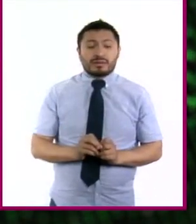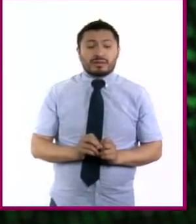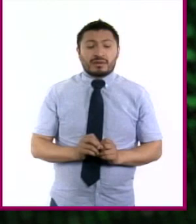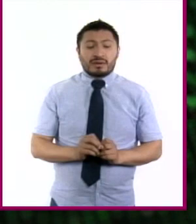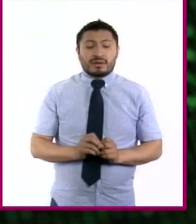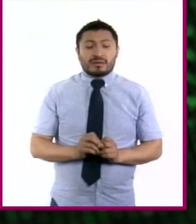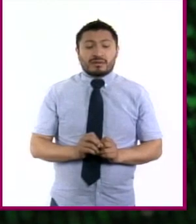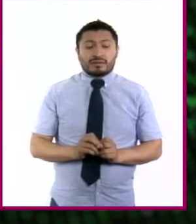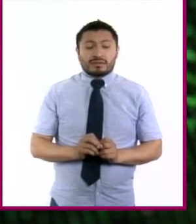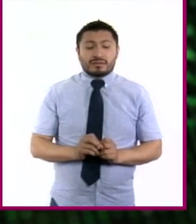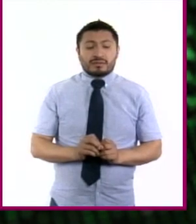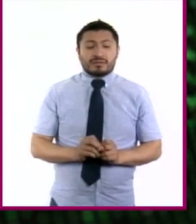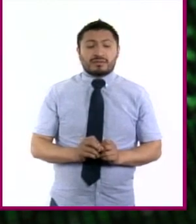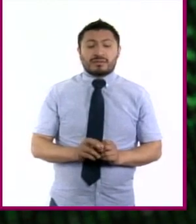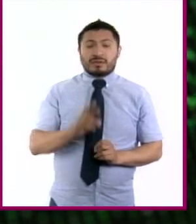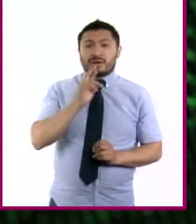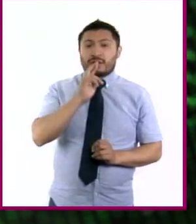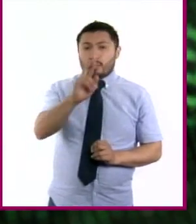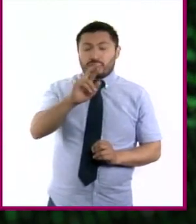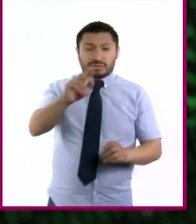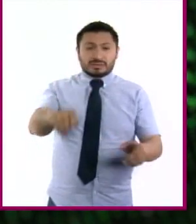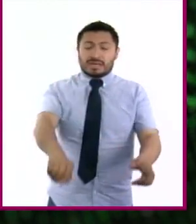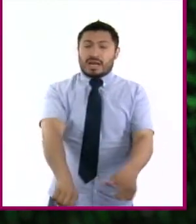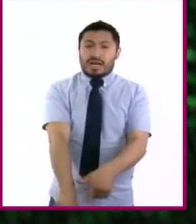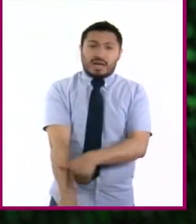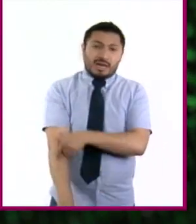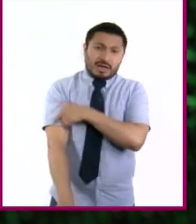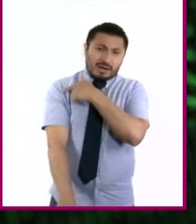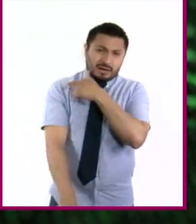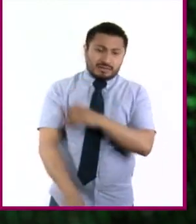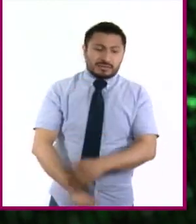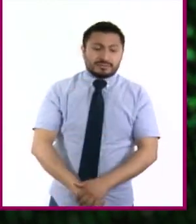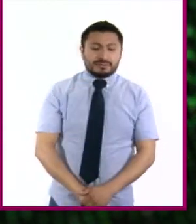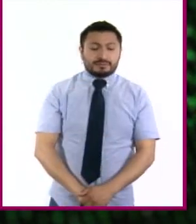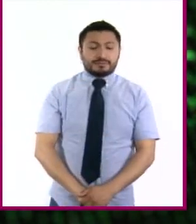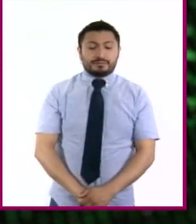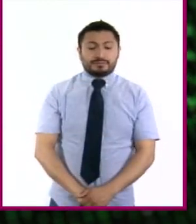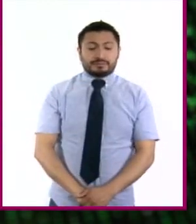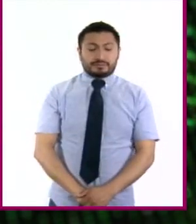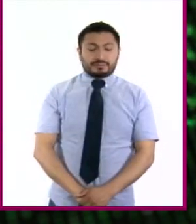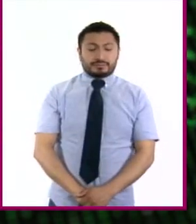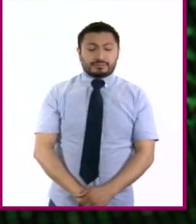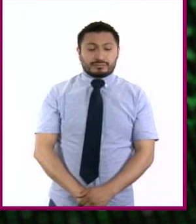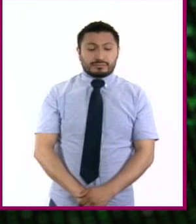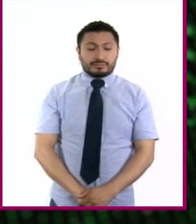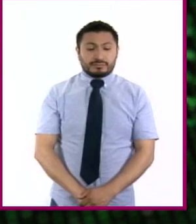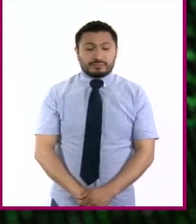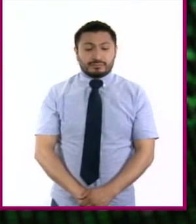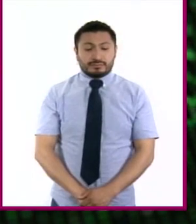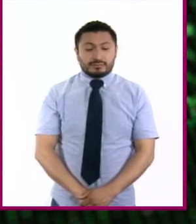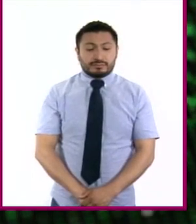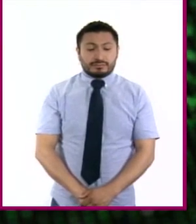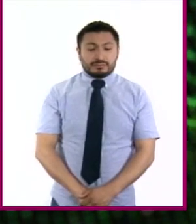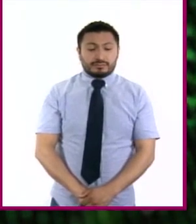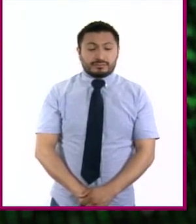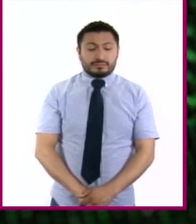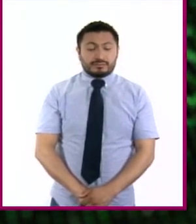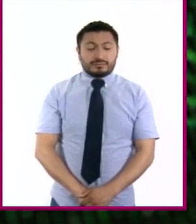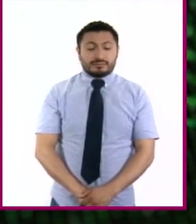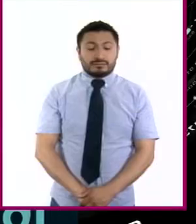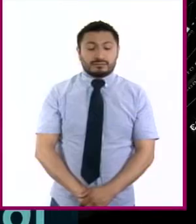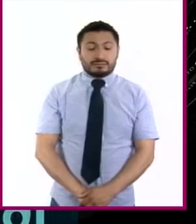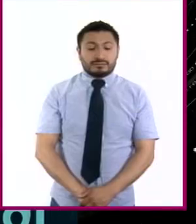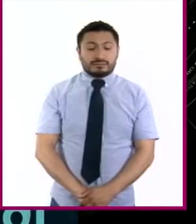sin límite de caracteres. Respuesta larga. Yo genero